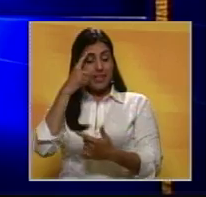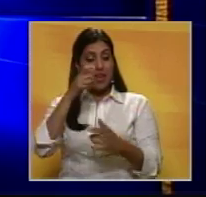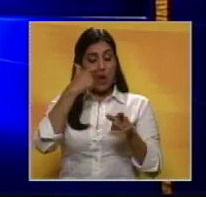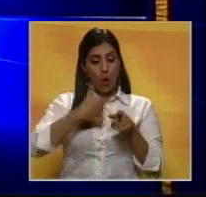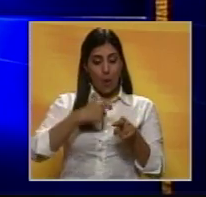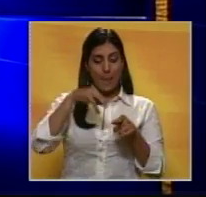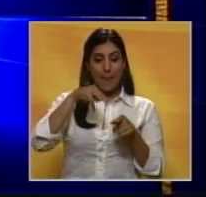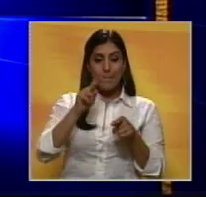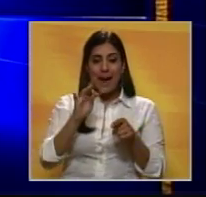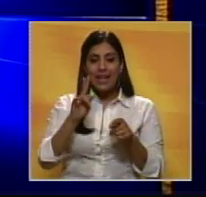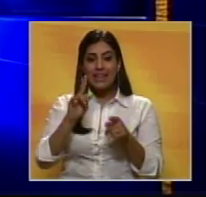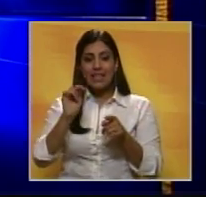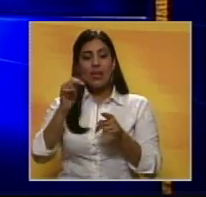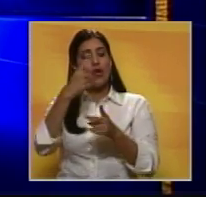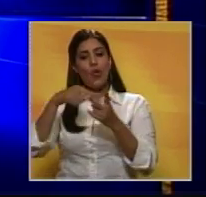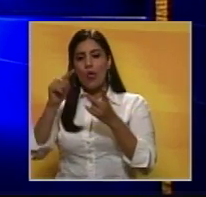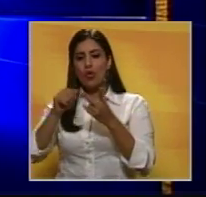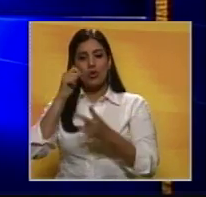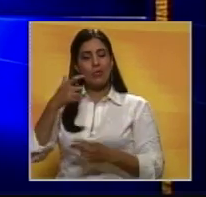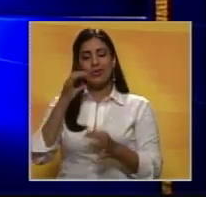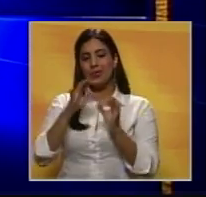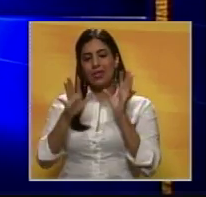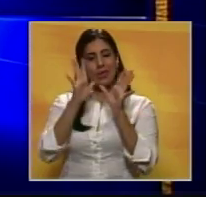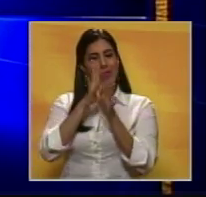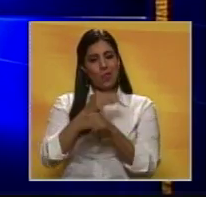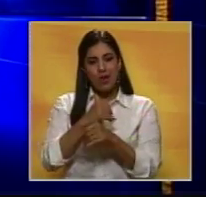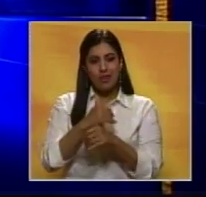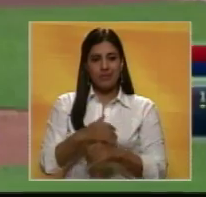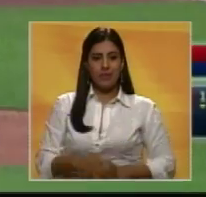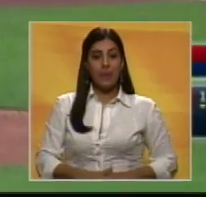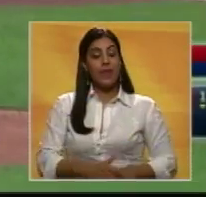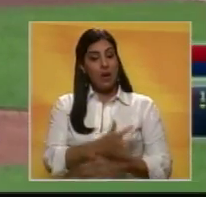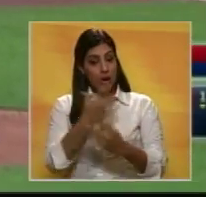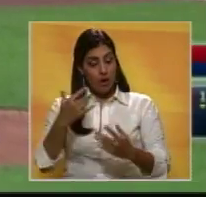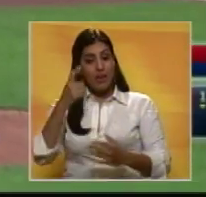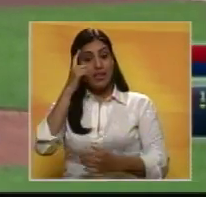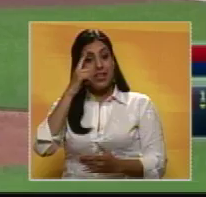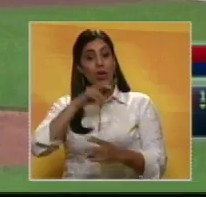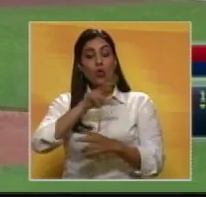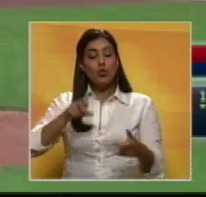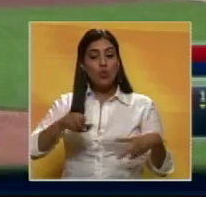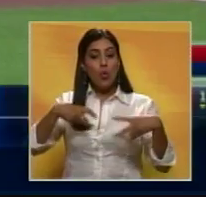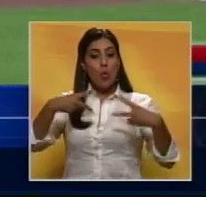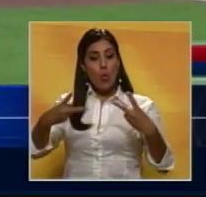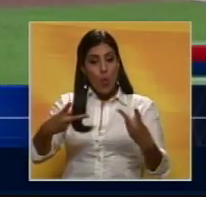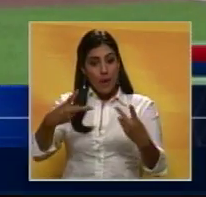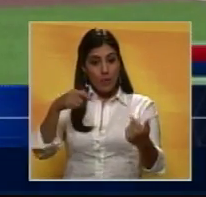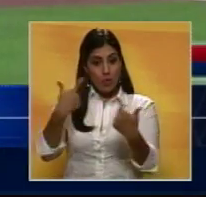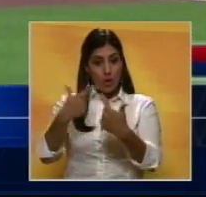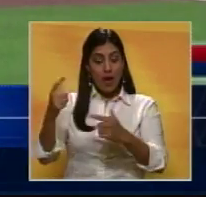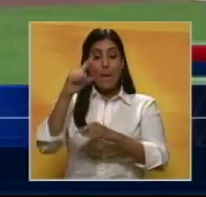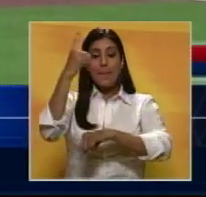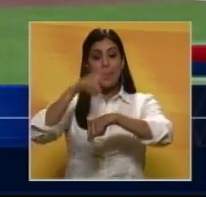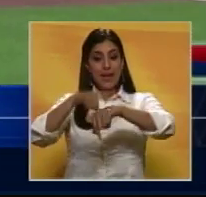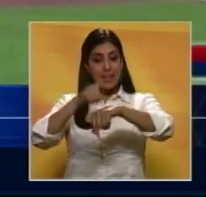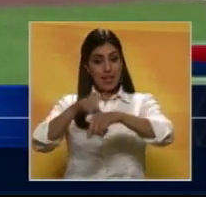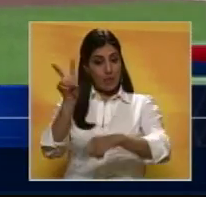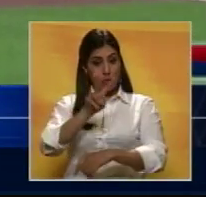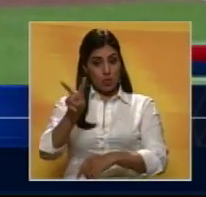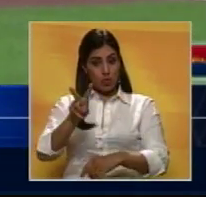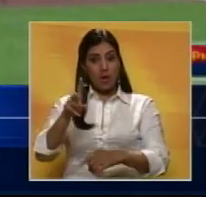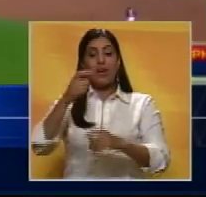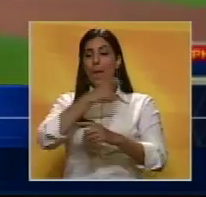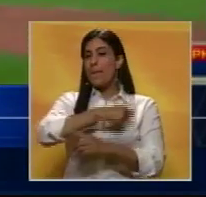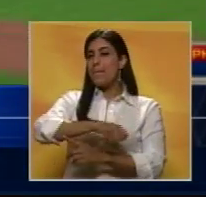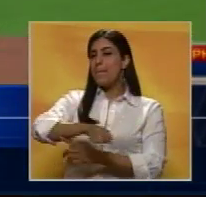Martín Pérez y Joely Chacín no tuvieron suerte en sus respectivas aberturas. Comenzamos nuestro recorrido en Miller Park. Primer inning y Hernán Pérez,